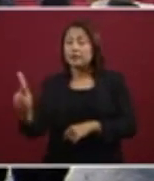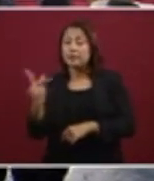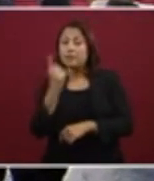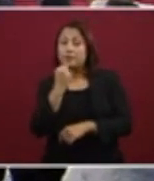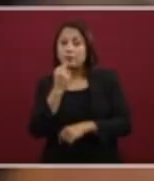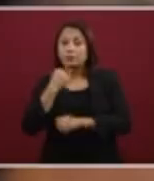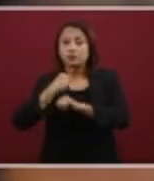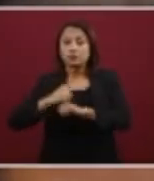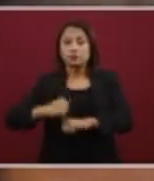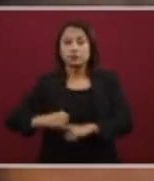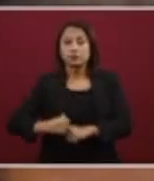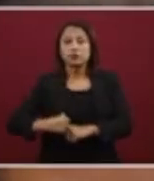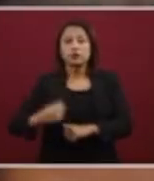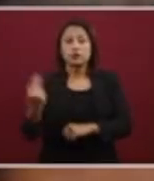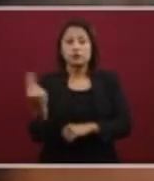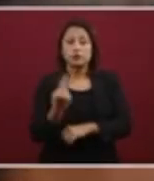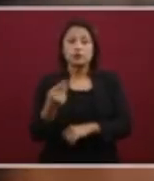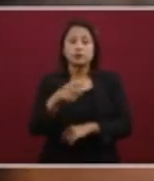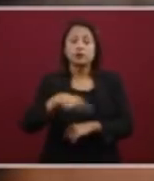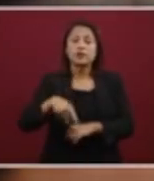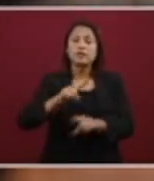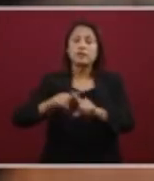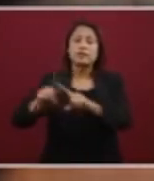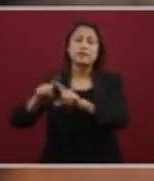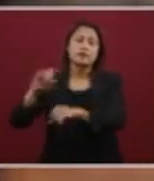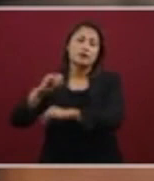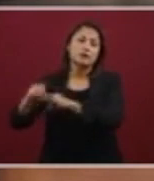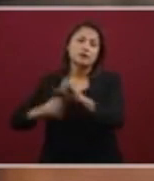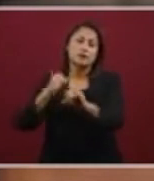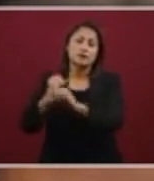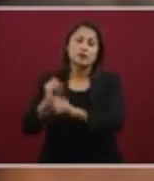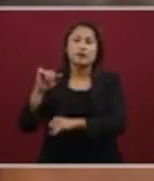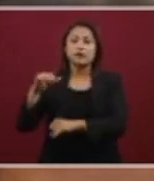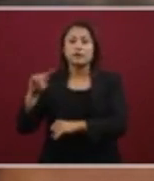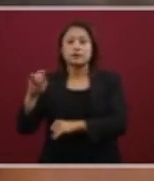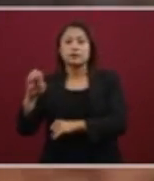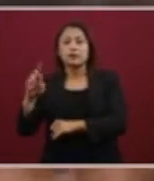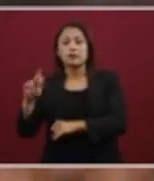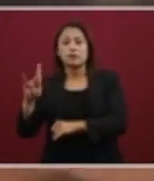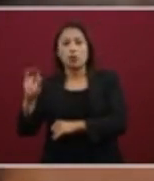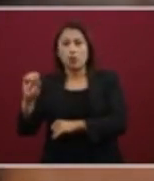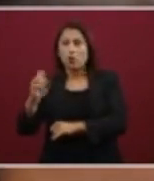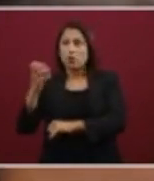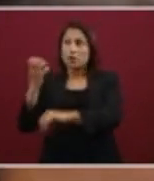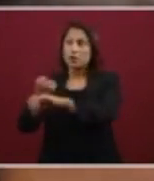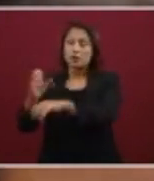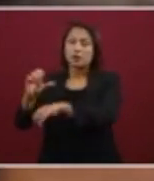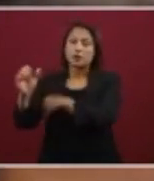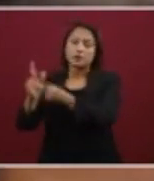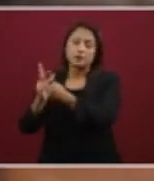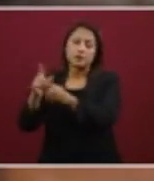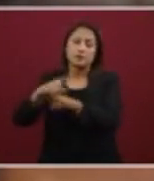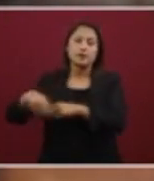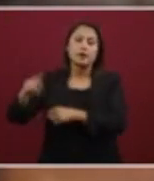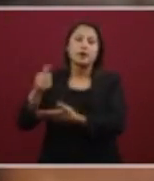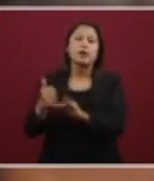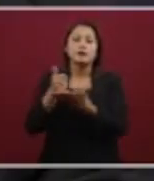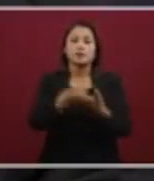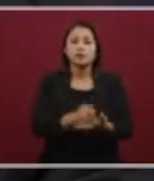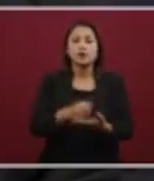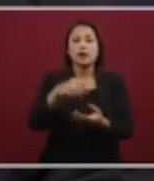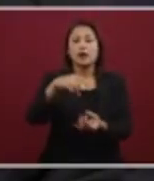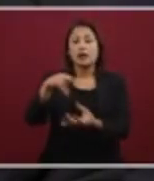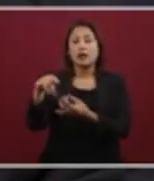Dirección General de Asuntos Policiales Internacionales e Interpol. También se activó la alerta Amber para su localización. El